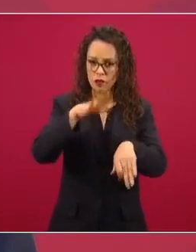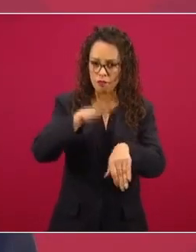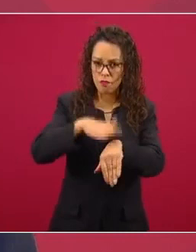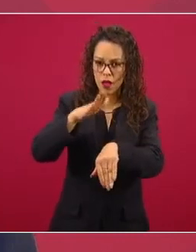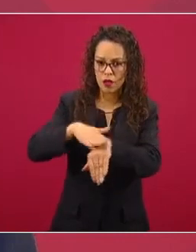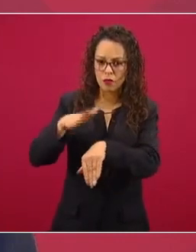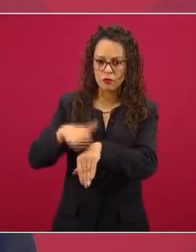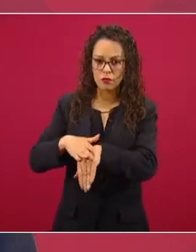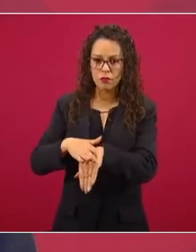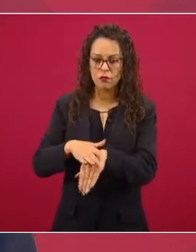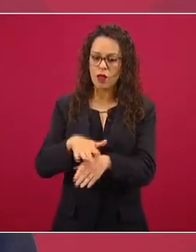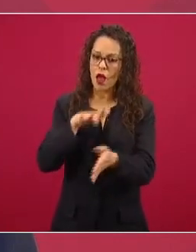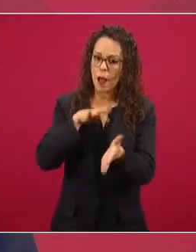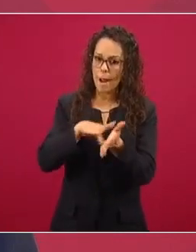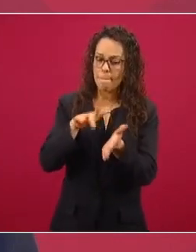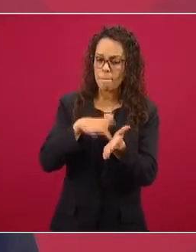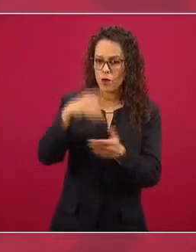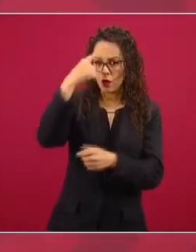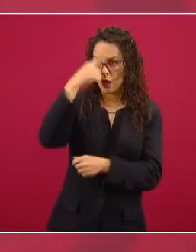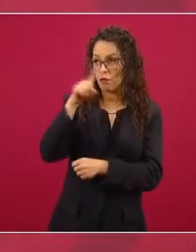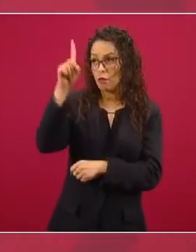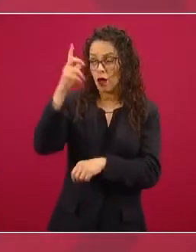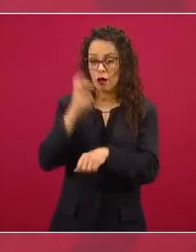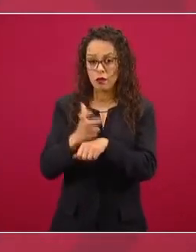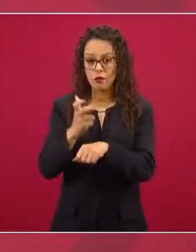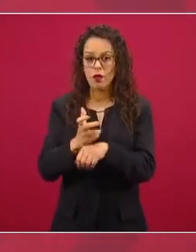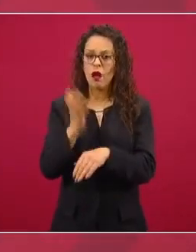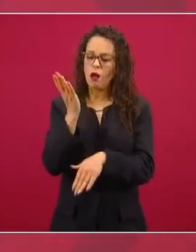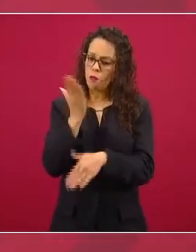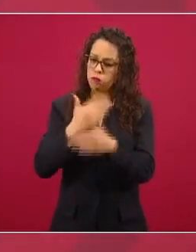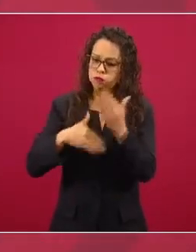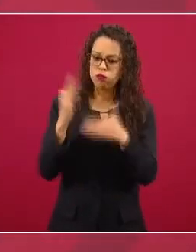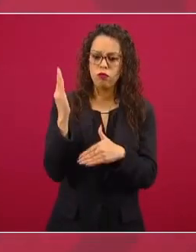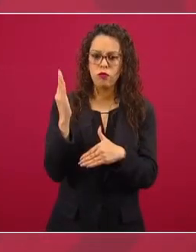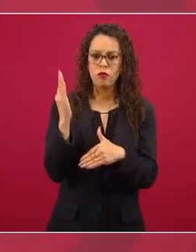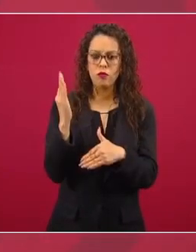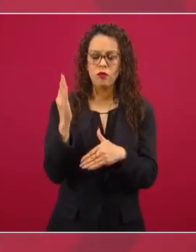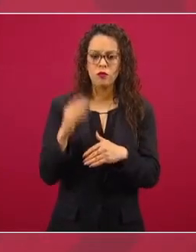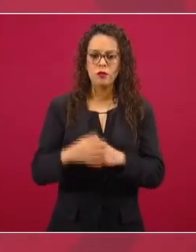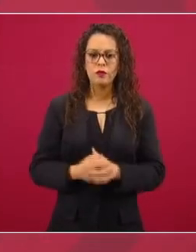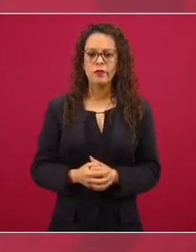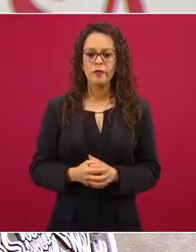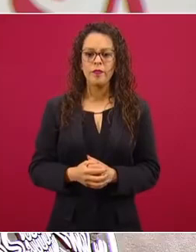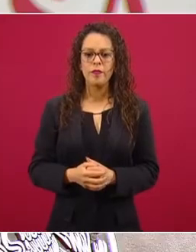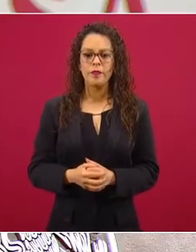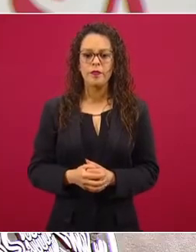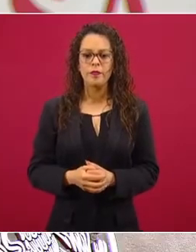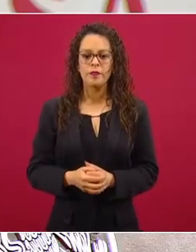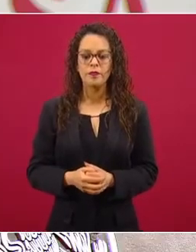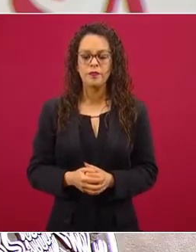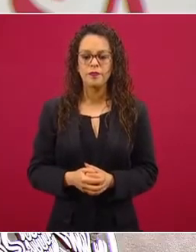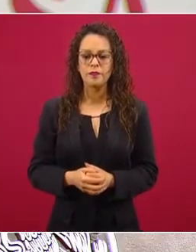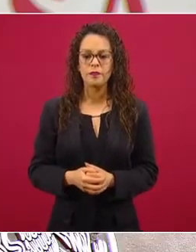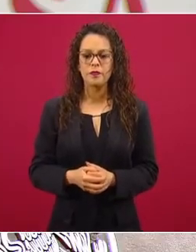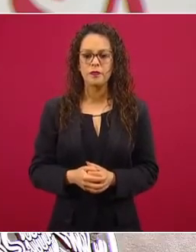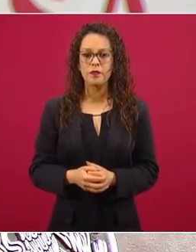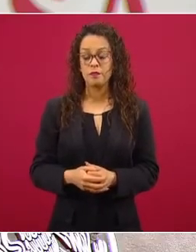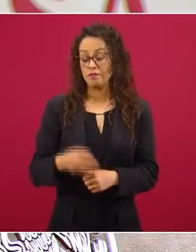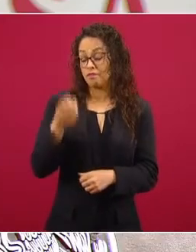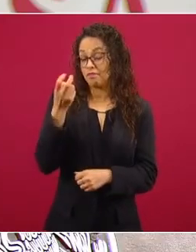apoyan el progreso de Estados Unidos. Creo que eso no se